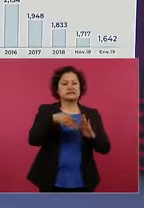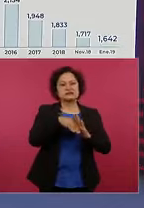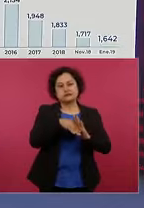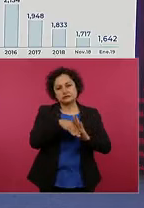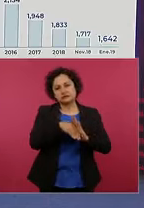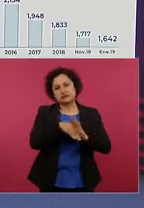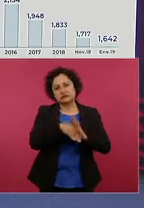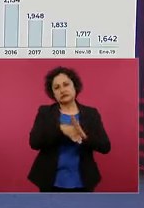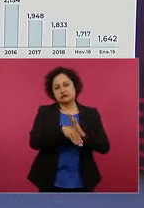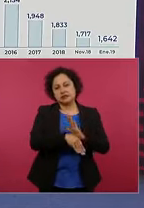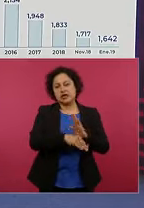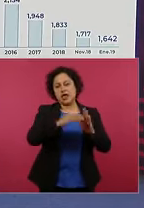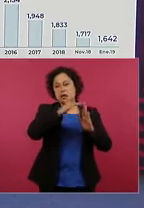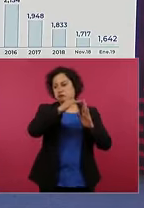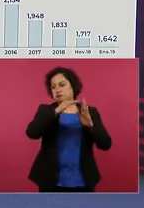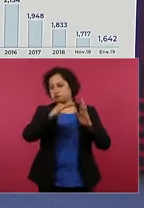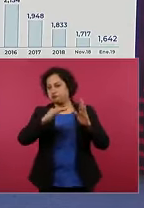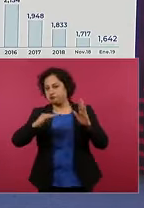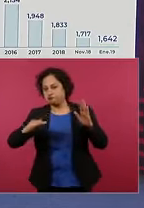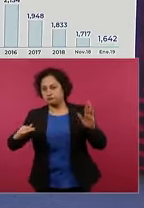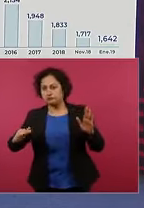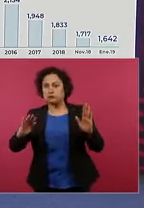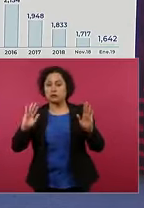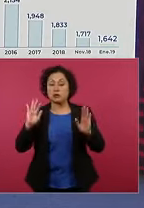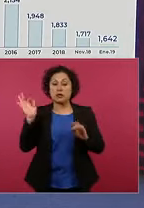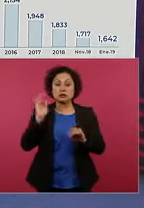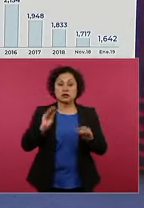esto va en paralelo. Si ponemos aquí Cantarell,